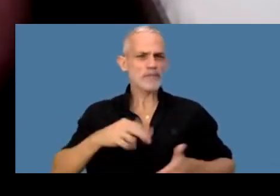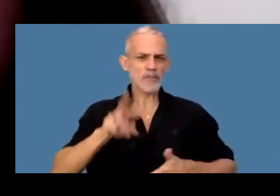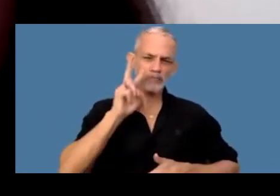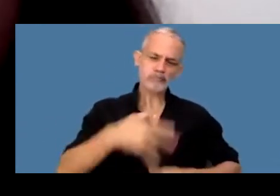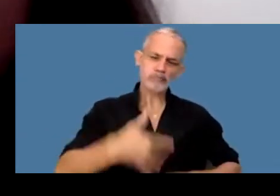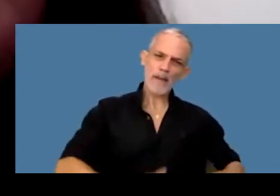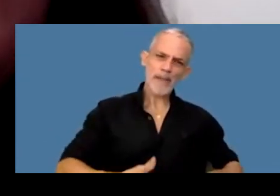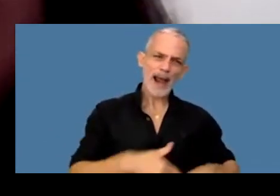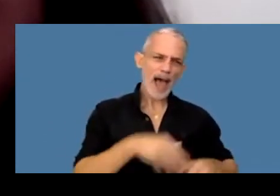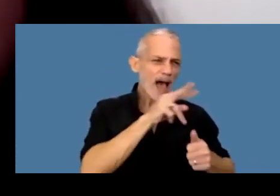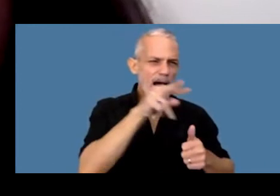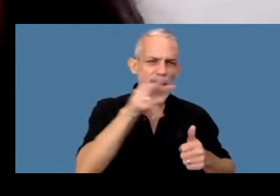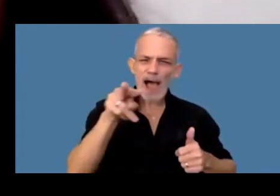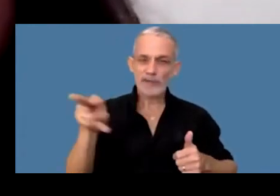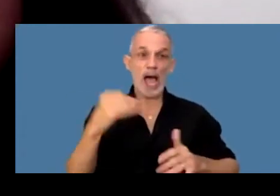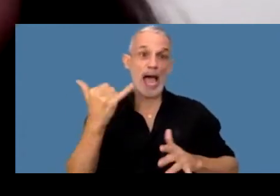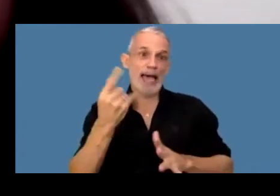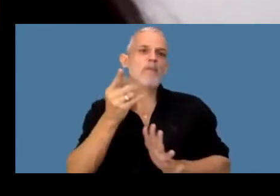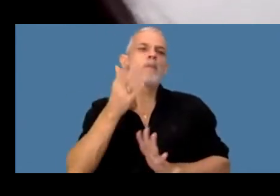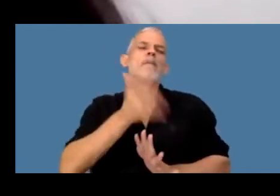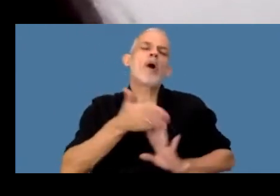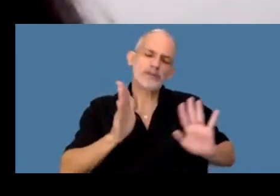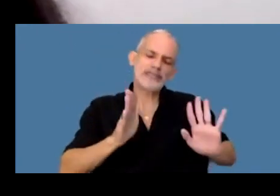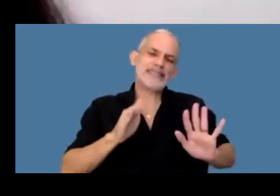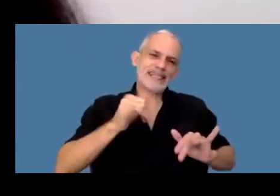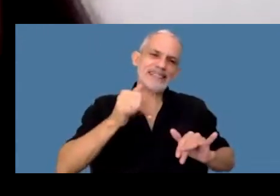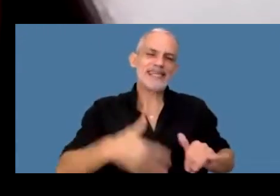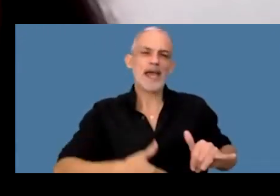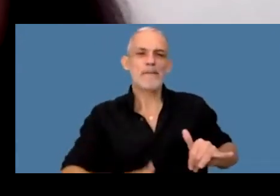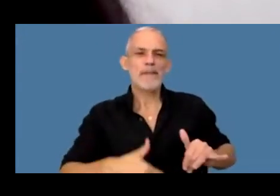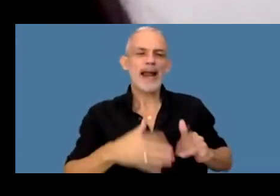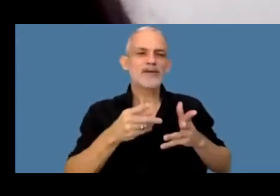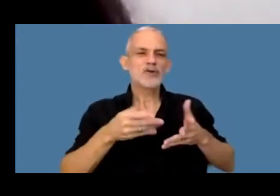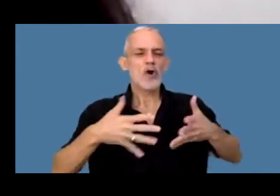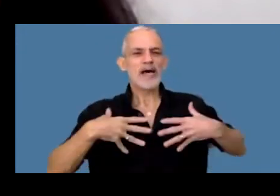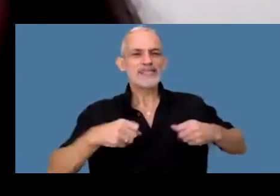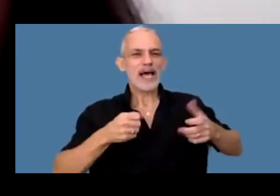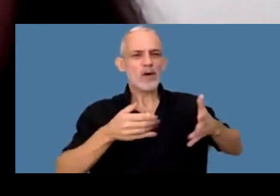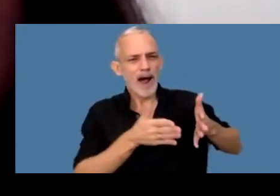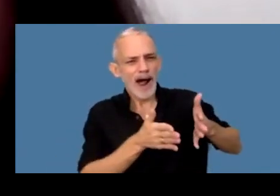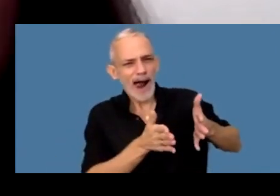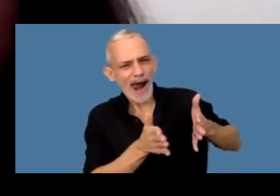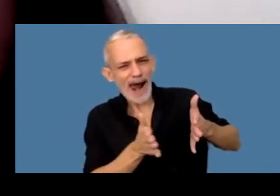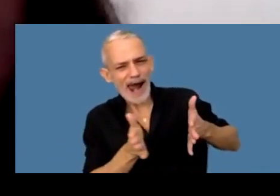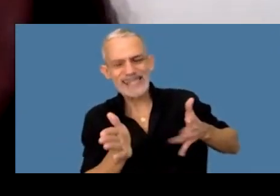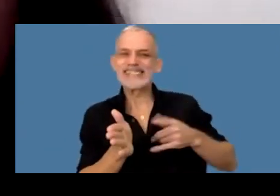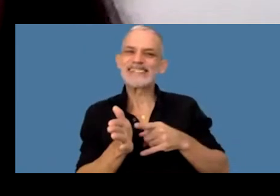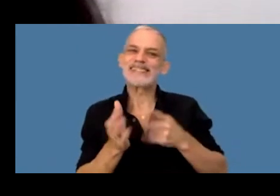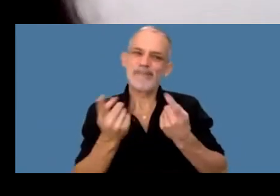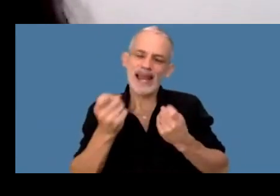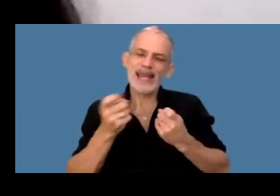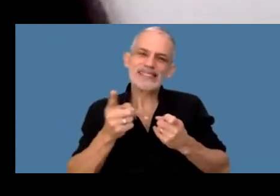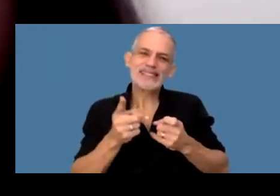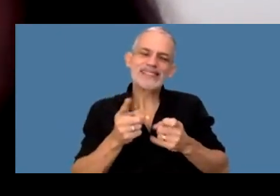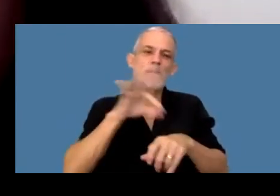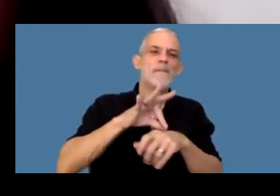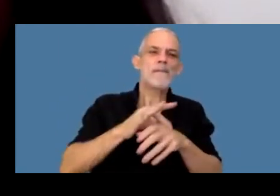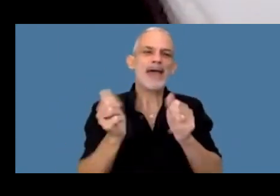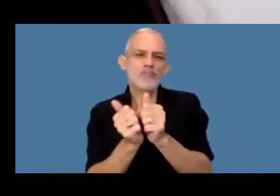las estadísticas de los niveles privados de salud, clínicas y sanatorios, ronda el 75%, y